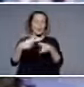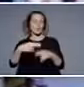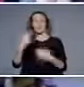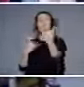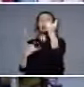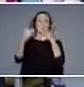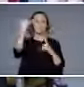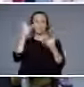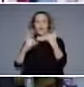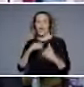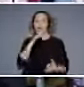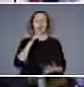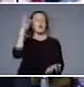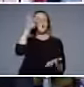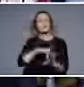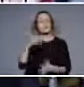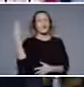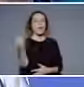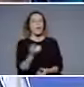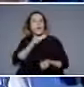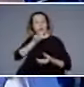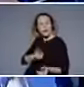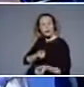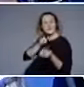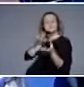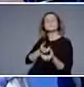yo llevo la hora de